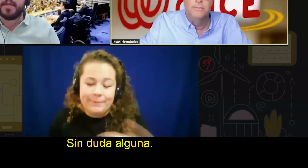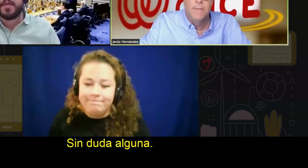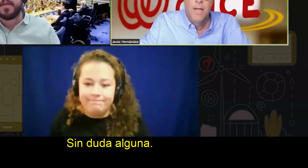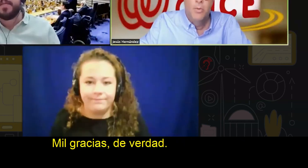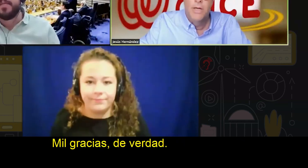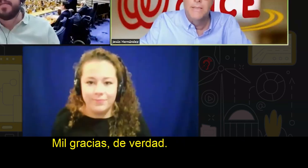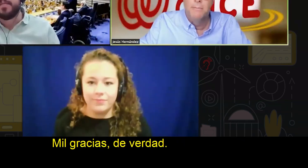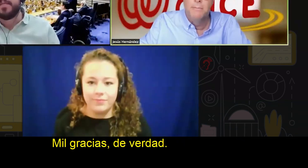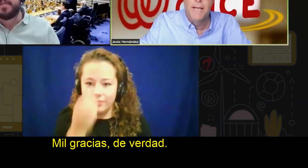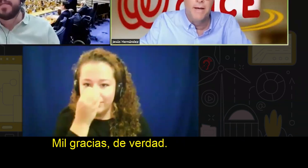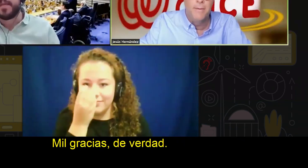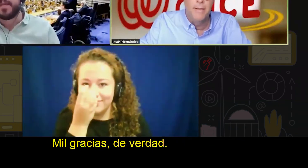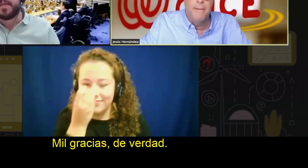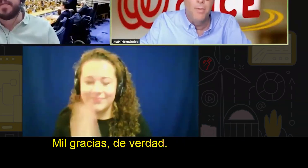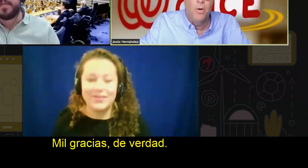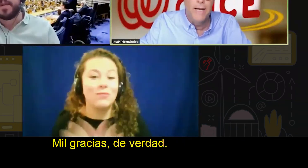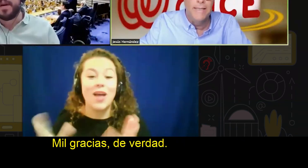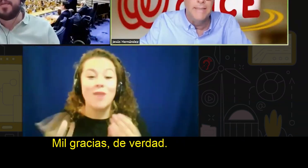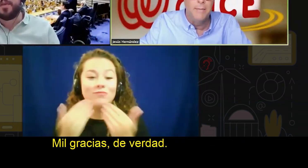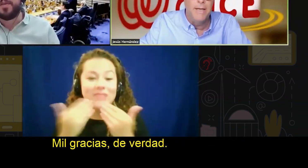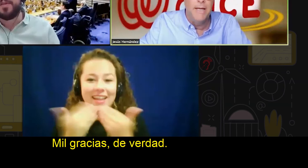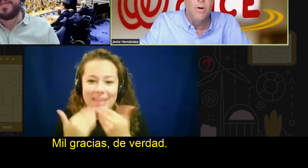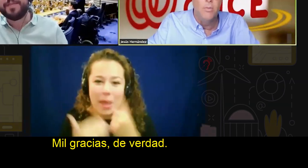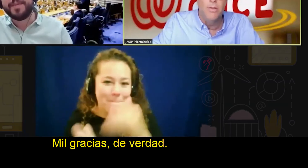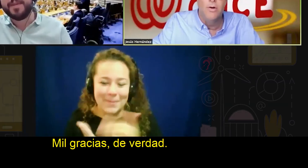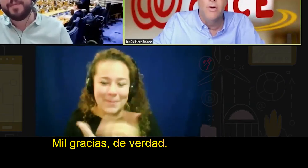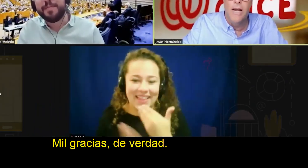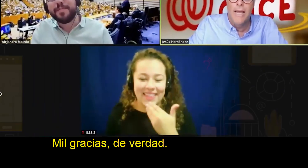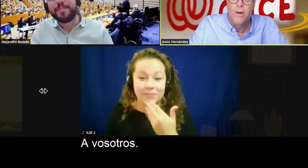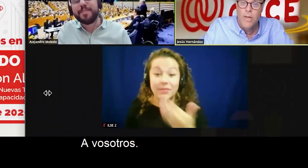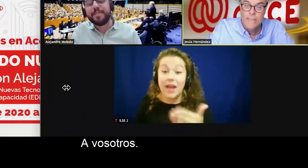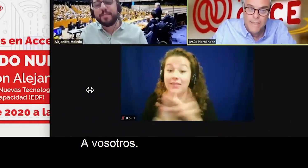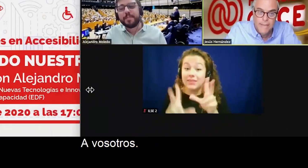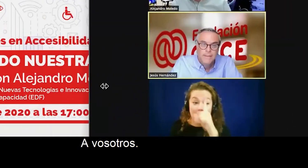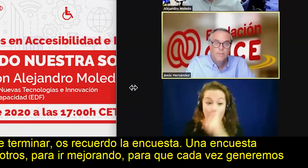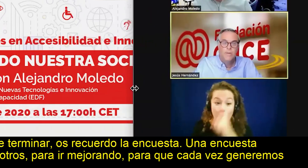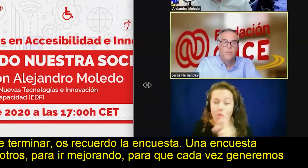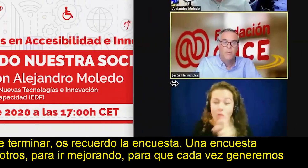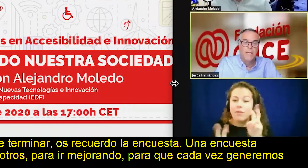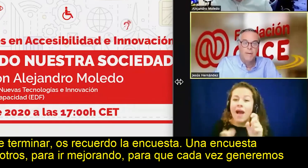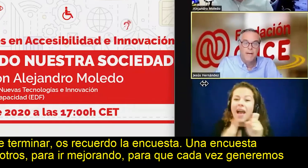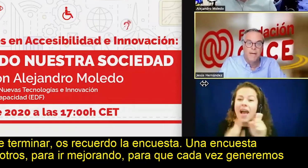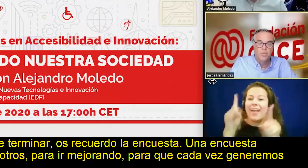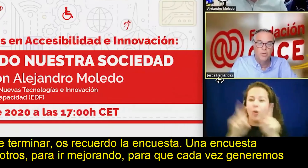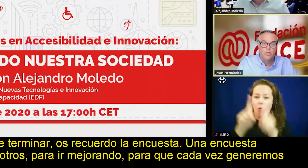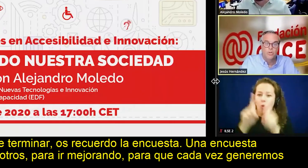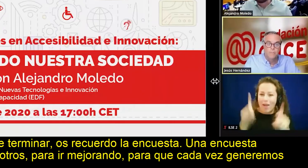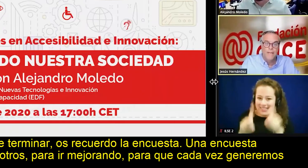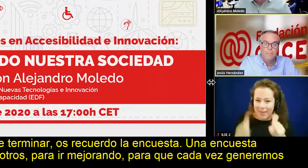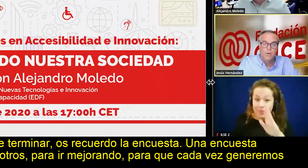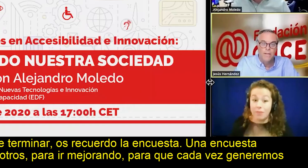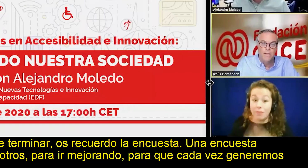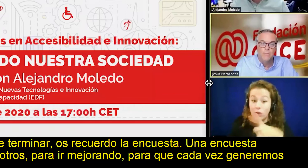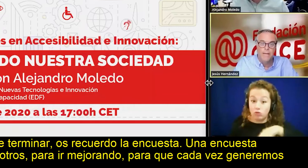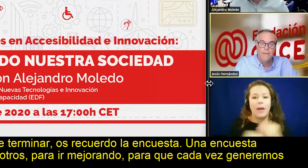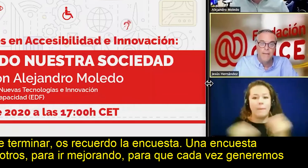alguna. Pues mil gracias, de verdad. Antes de terminar, os recuerdo la encuesta. Una encuesta que para nosotros, para ir